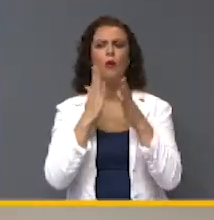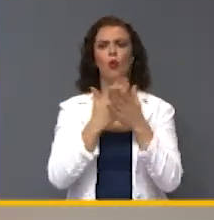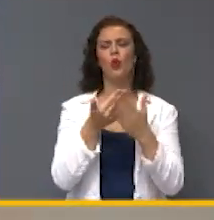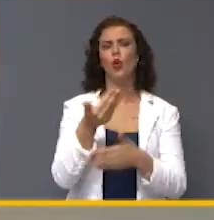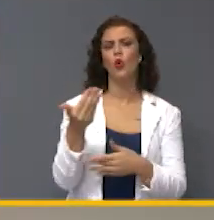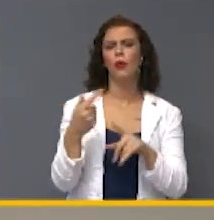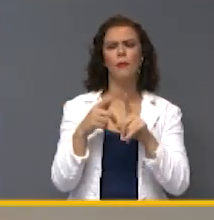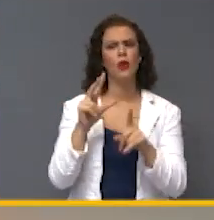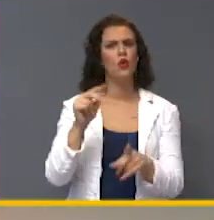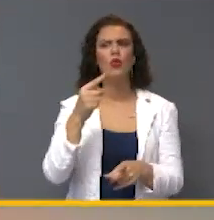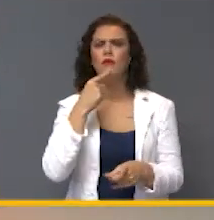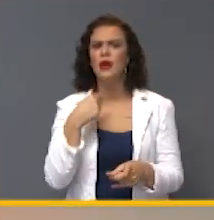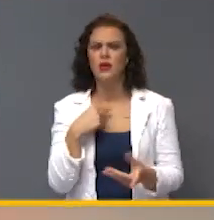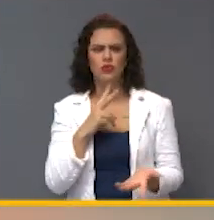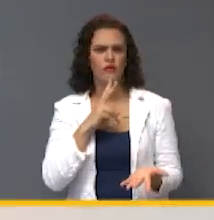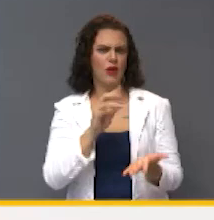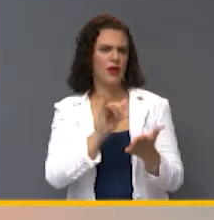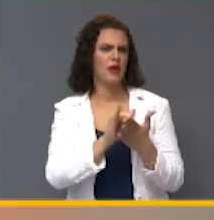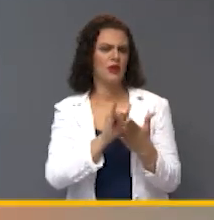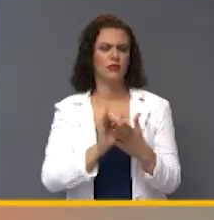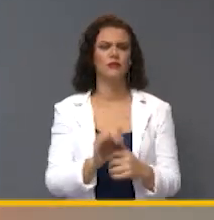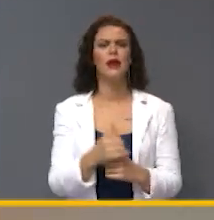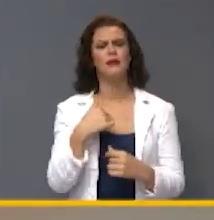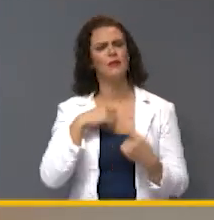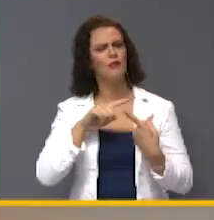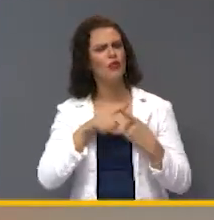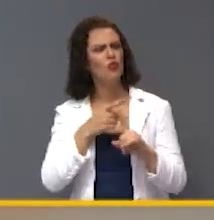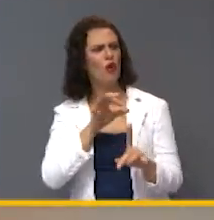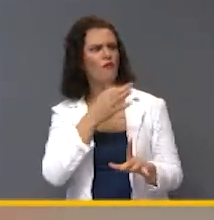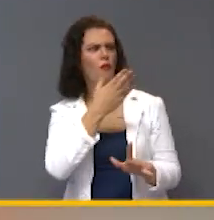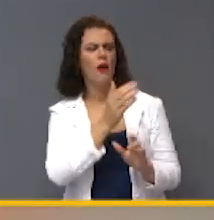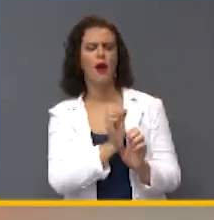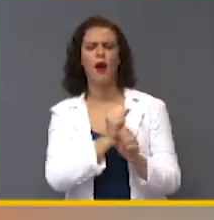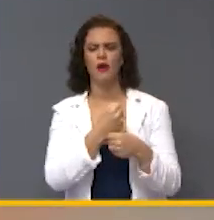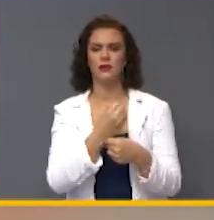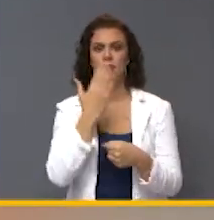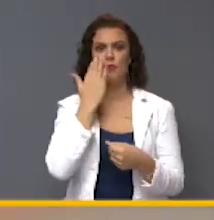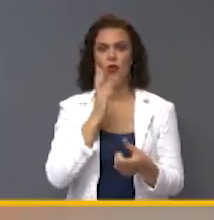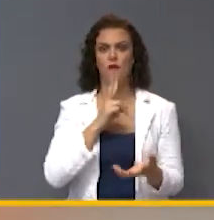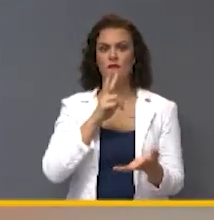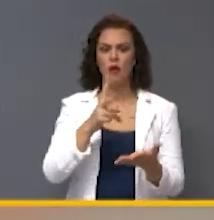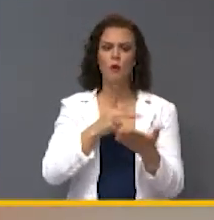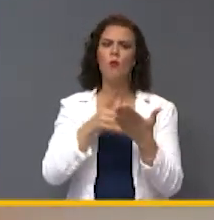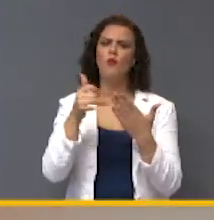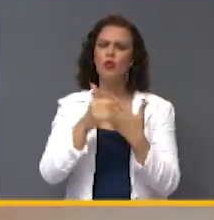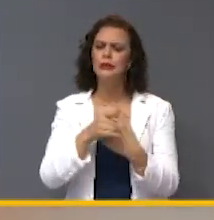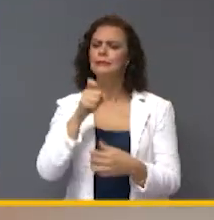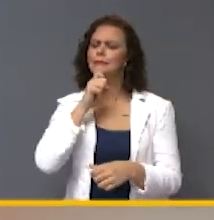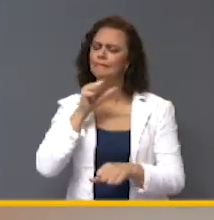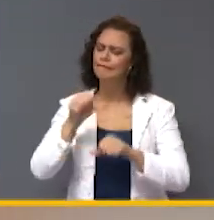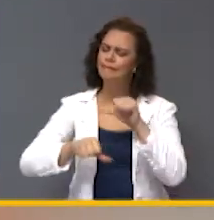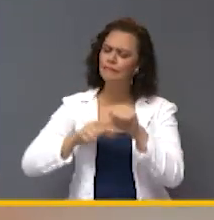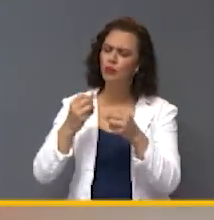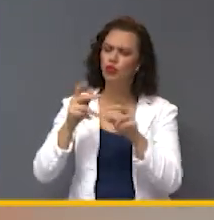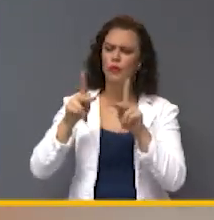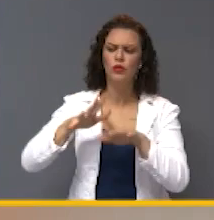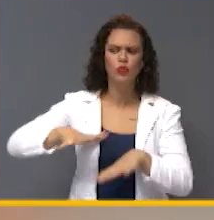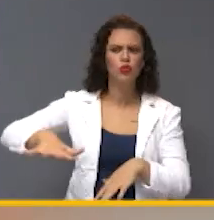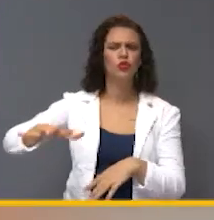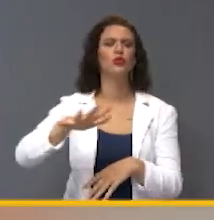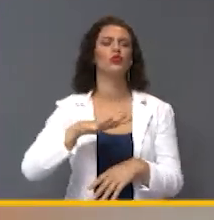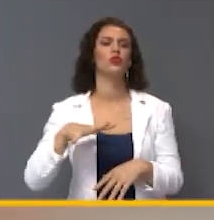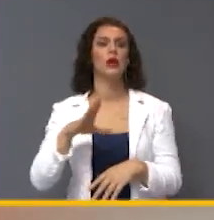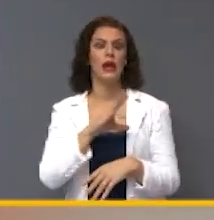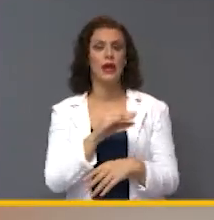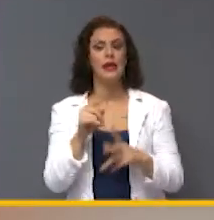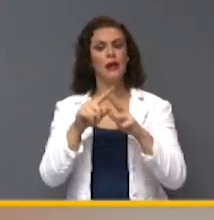Habíamos conversado algunas cosas, pero no me habían dicho realmente eso. A mí me duele la forma que lo hacen, porque realmente es un proyecto que nos costó a muchísima gente de acá, muchísimo,